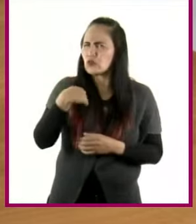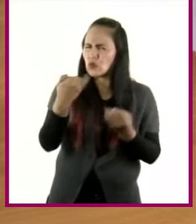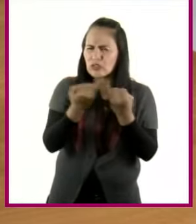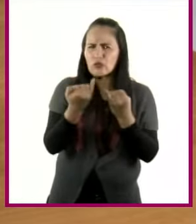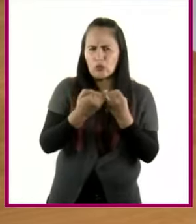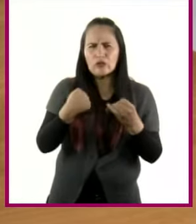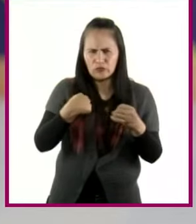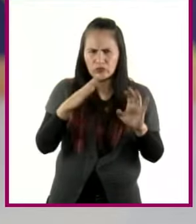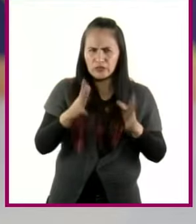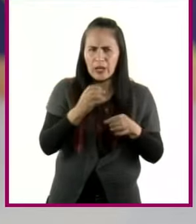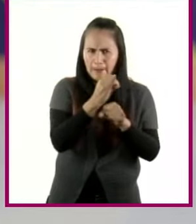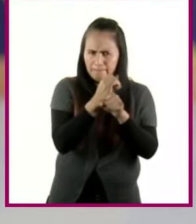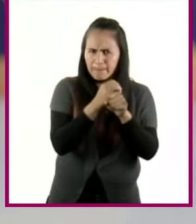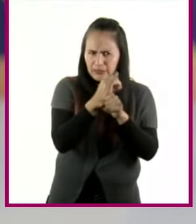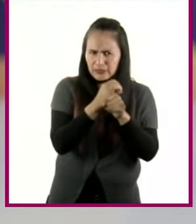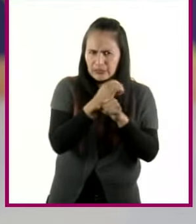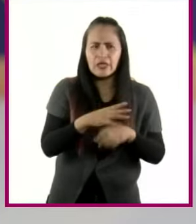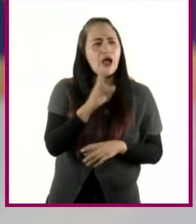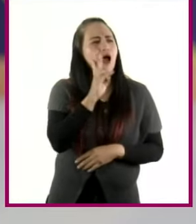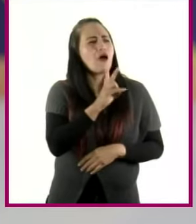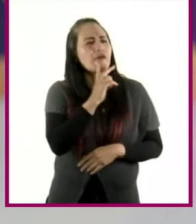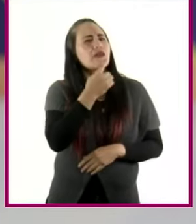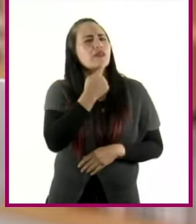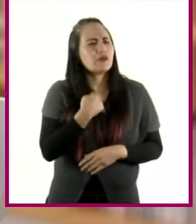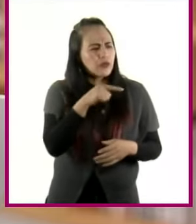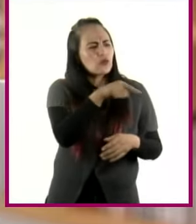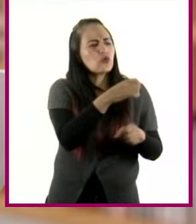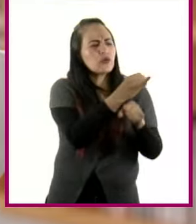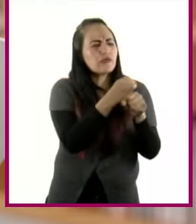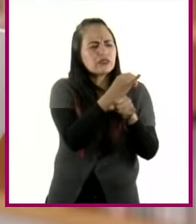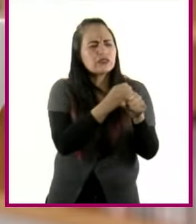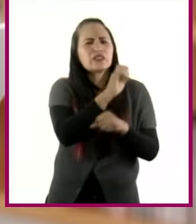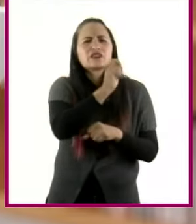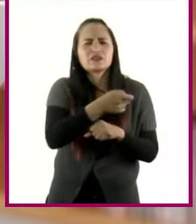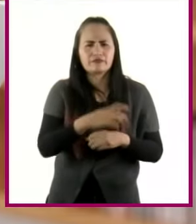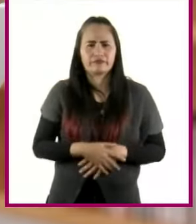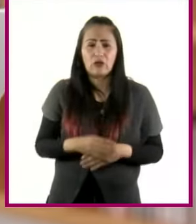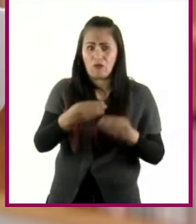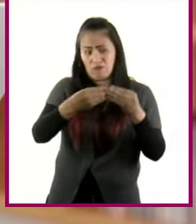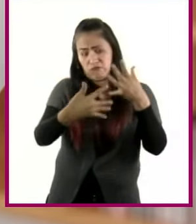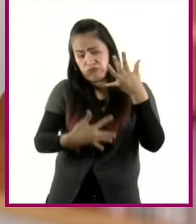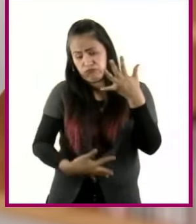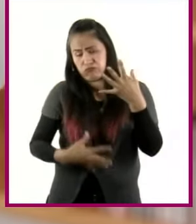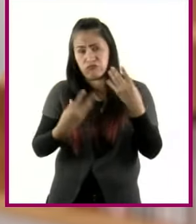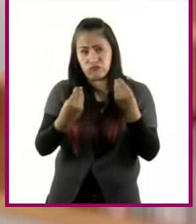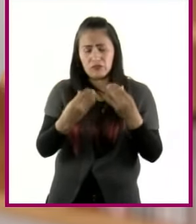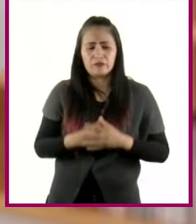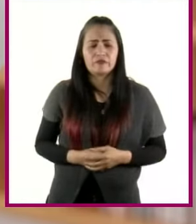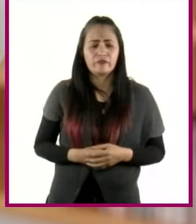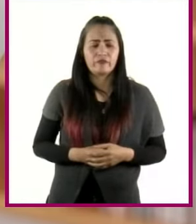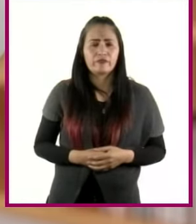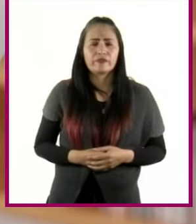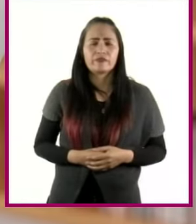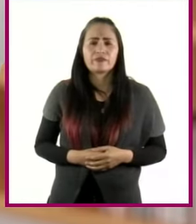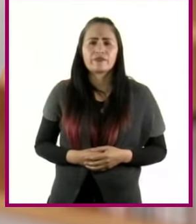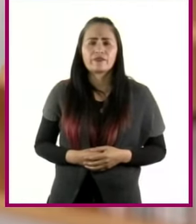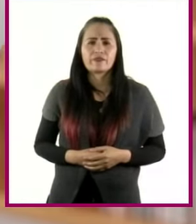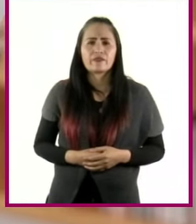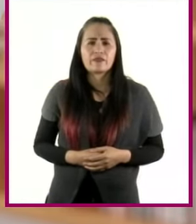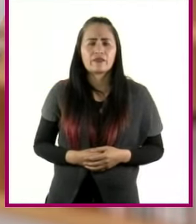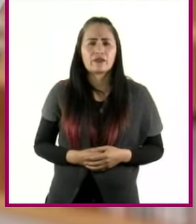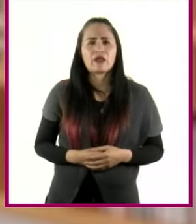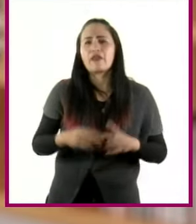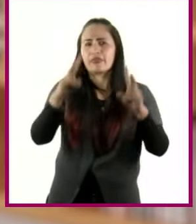eso. A ver, cuéntame, ¿de qué te enteraste? Pues hay muchas cosas. Por ejemplo, encontré que el